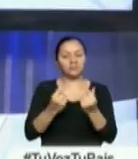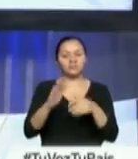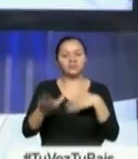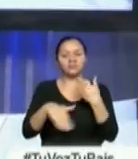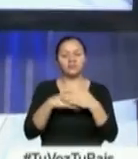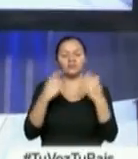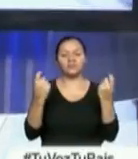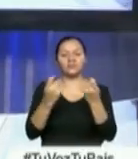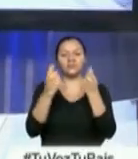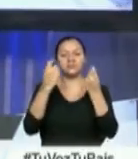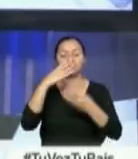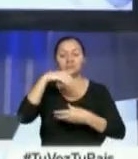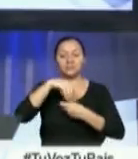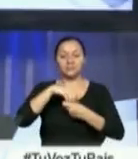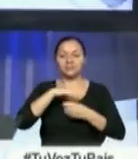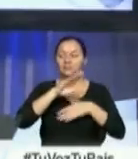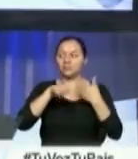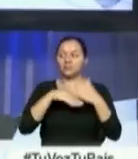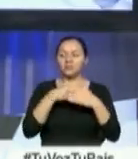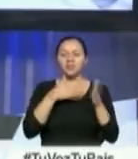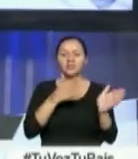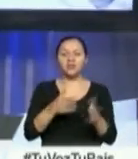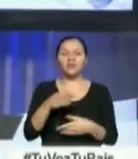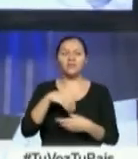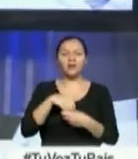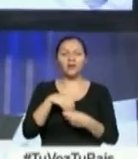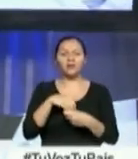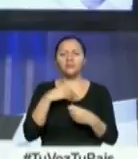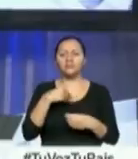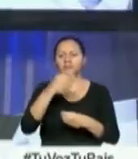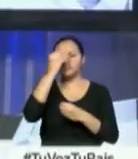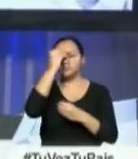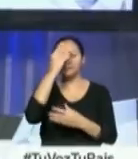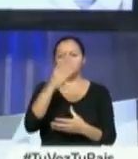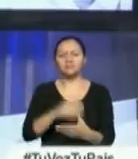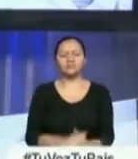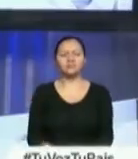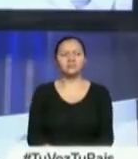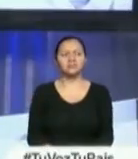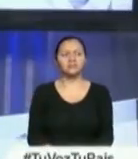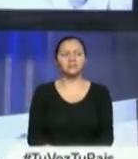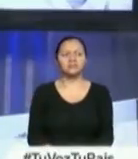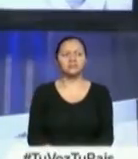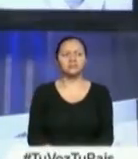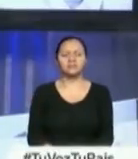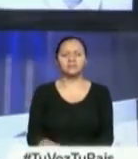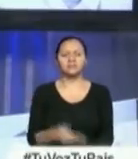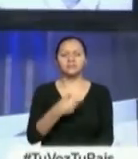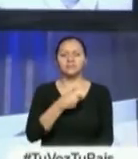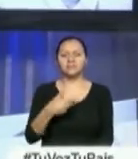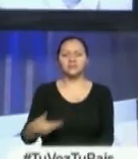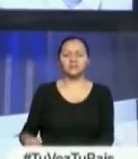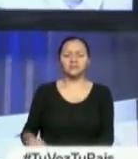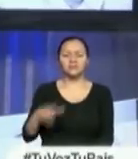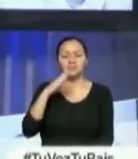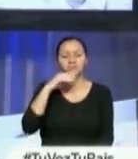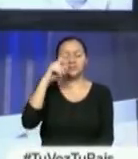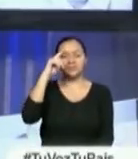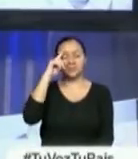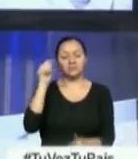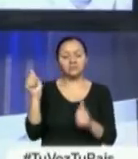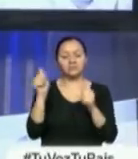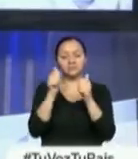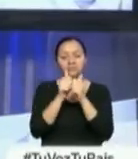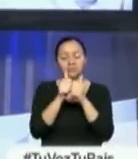fiestas. Nosotros estamos listos para mantenerle informado. Iniciamos. El presidente de la República, Rafael Correa, en compañía